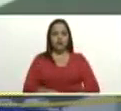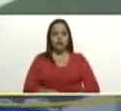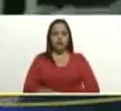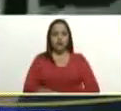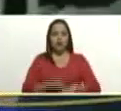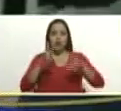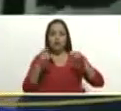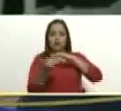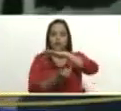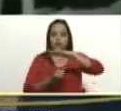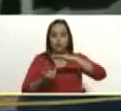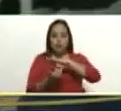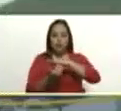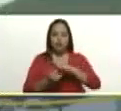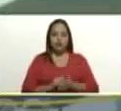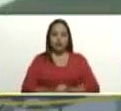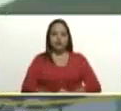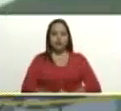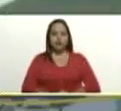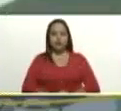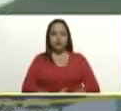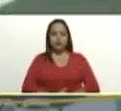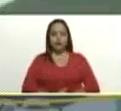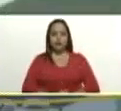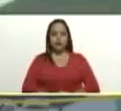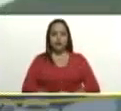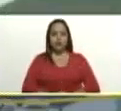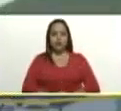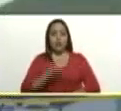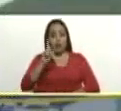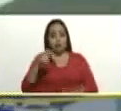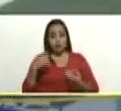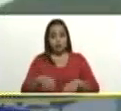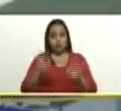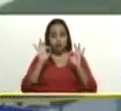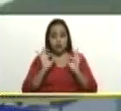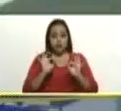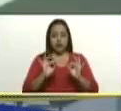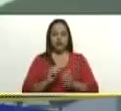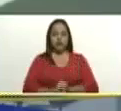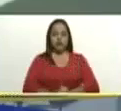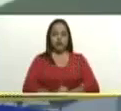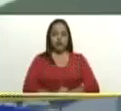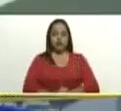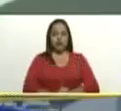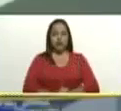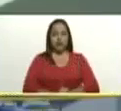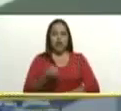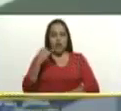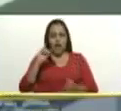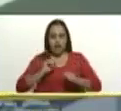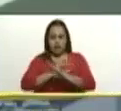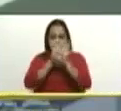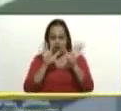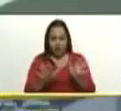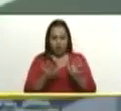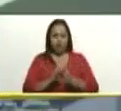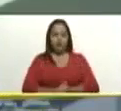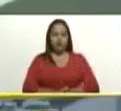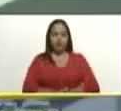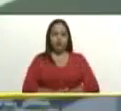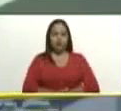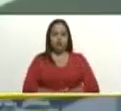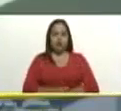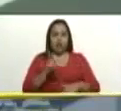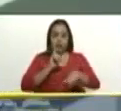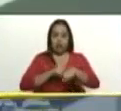nueva institucionalidad, sino sobre todo, como quedó muy claro, para su